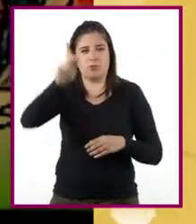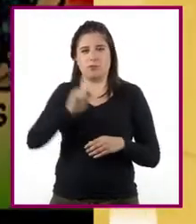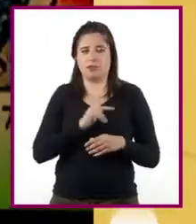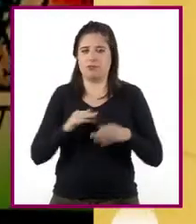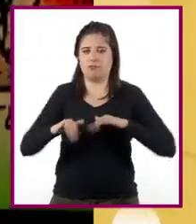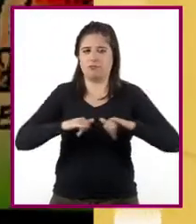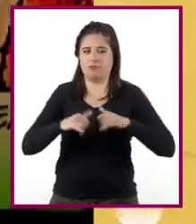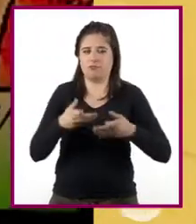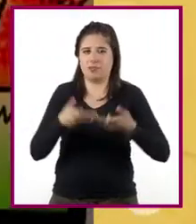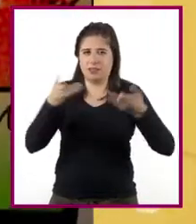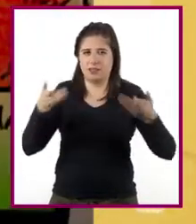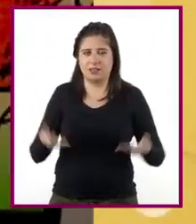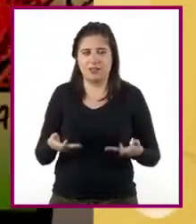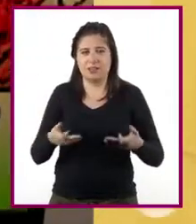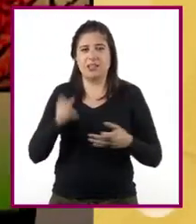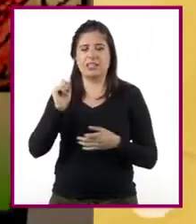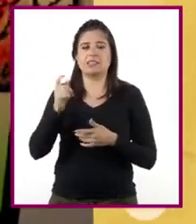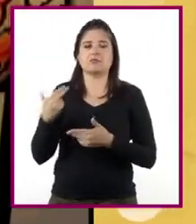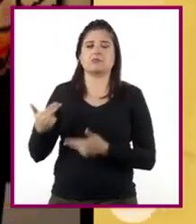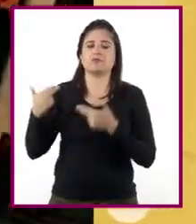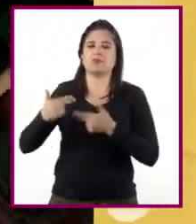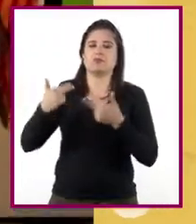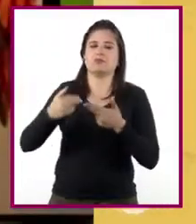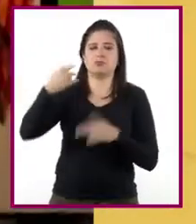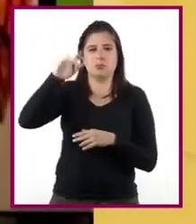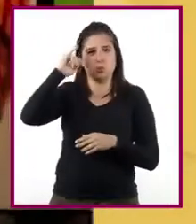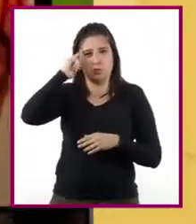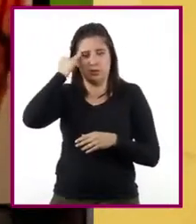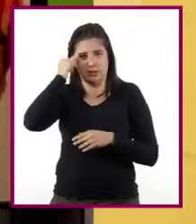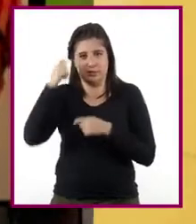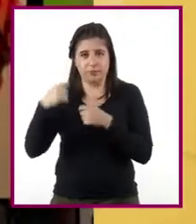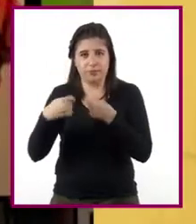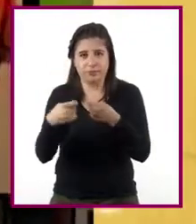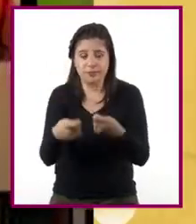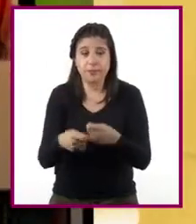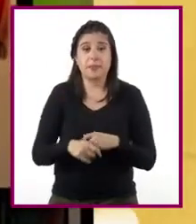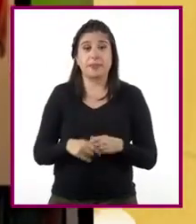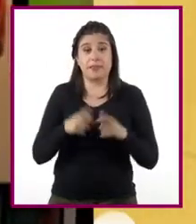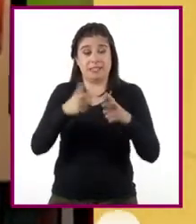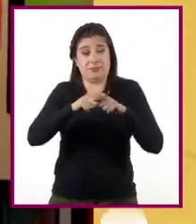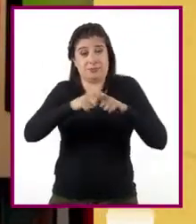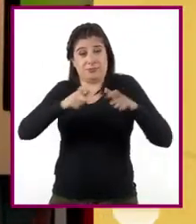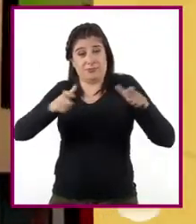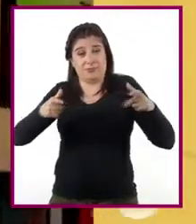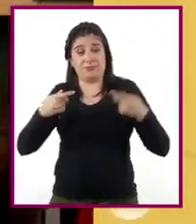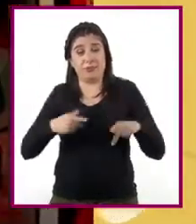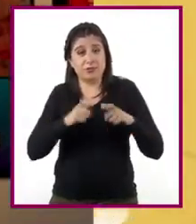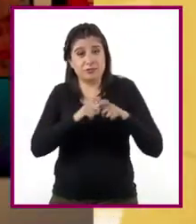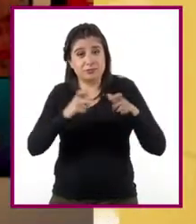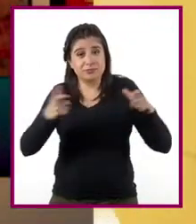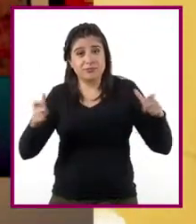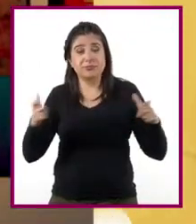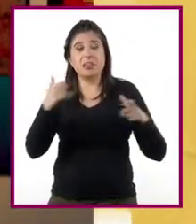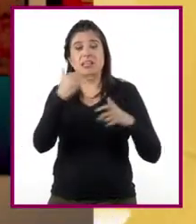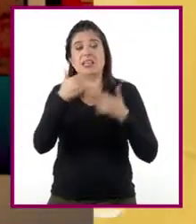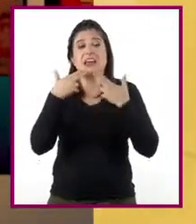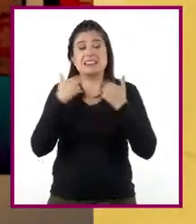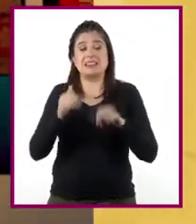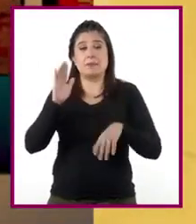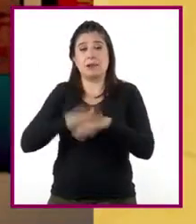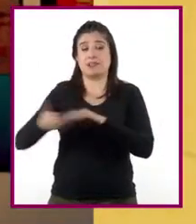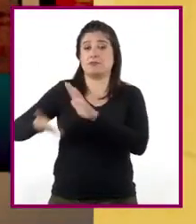tierra, heredado de la época prehispánica. Sin embargo, el crecimiento de la población y el incremento en el número de